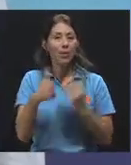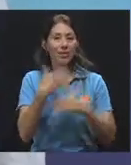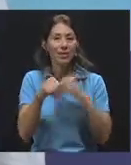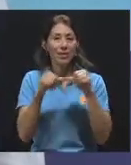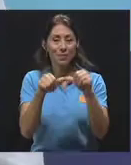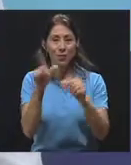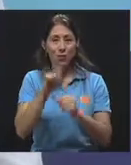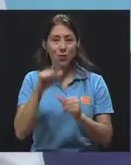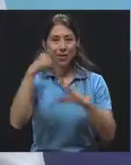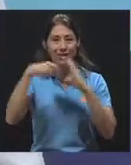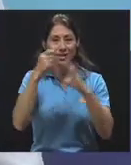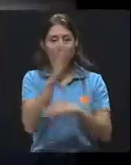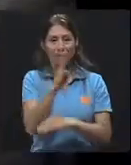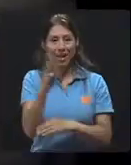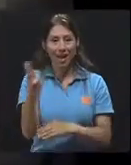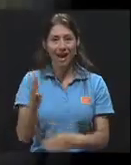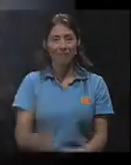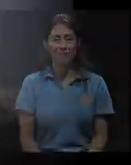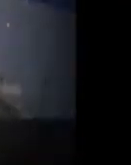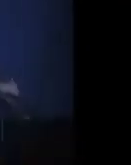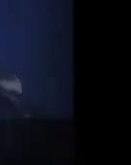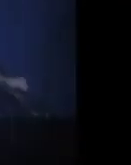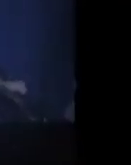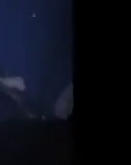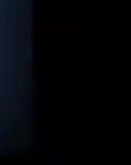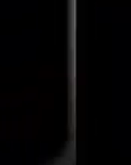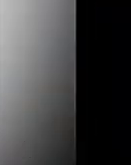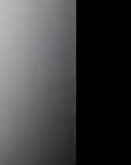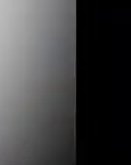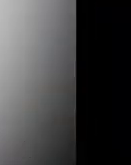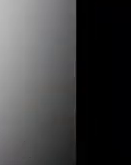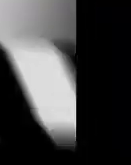es Lunes de Cinemateca.